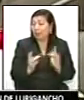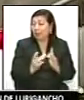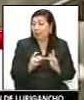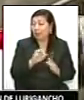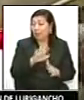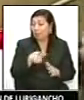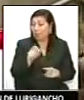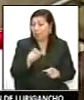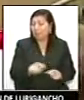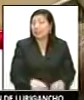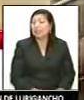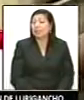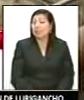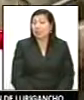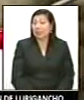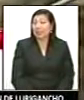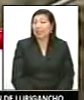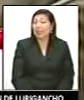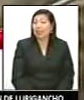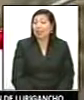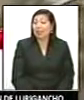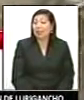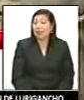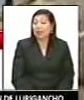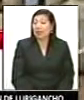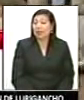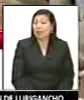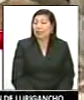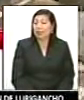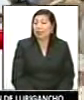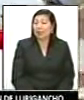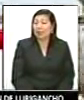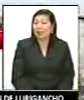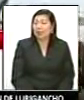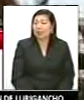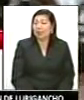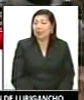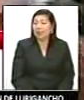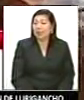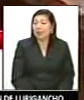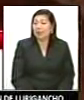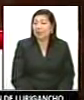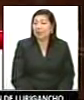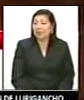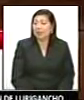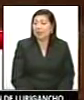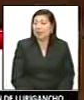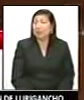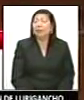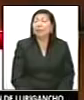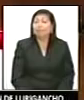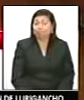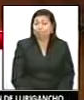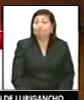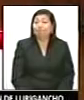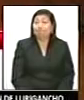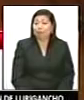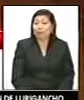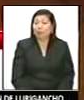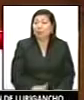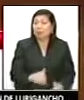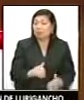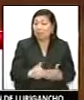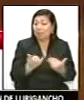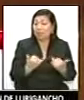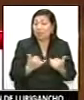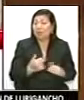de estos trabajadores. Gracias, presidente. Gracias, congresista. Tiene la palabra con la congresista Indira Wilcan. Gracias, presidente. Efectivamente, antes de pasar ya al voto